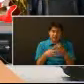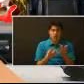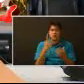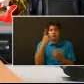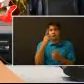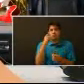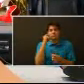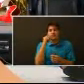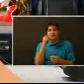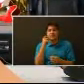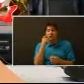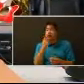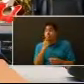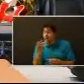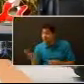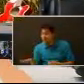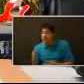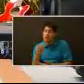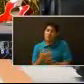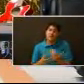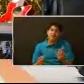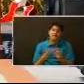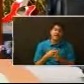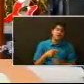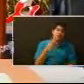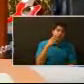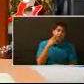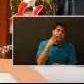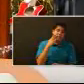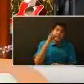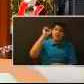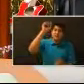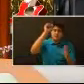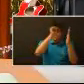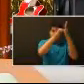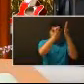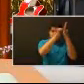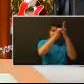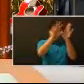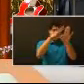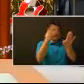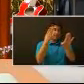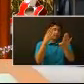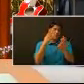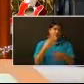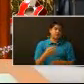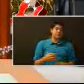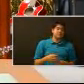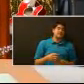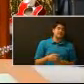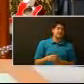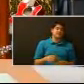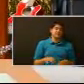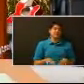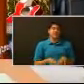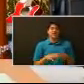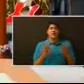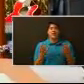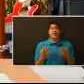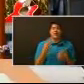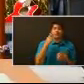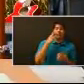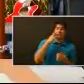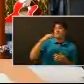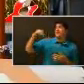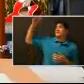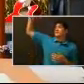papá y tocan a la puerta. Y entonces el niño, como su papá está aquí, entonces él, sí, ¿qué quiere? Tal vez con un hombre, pero